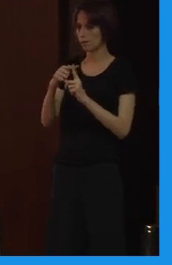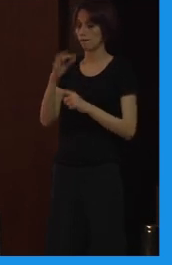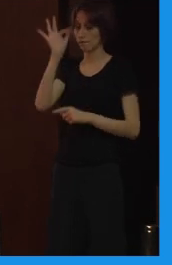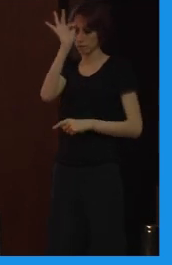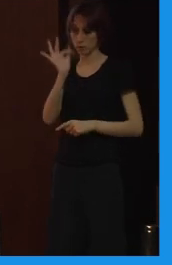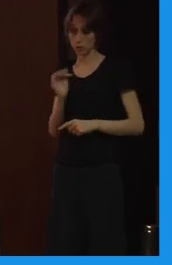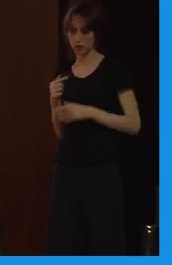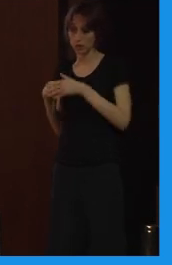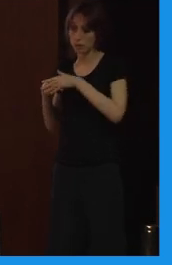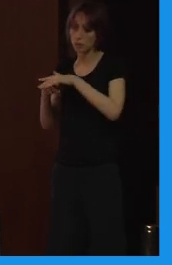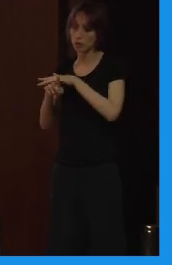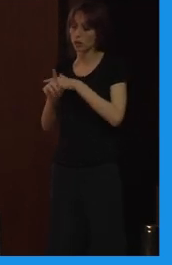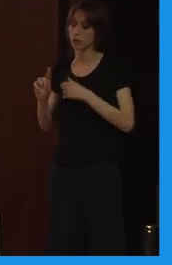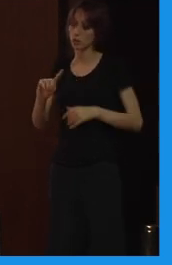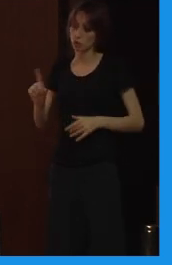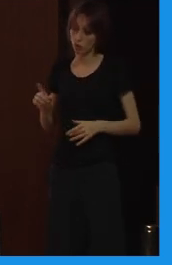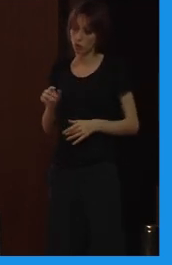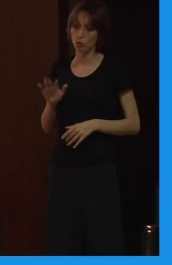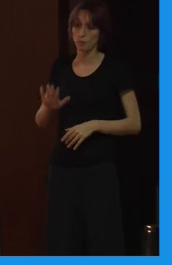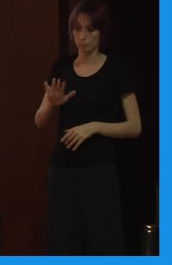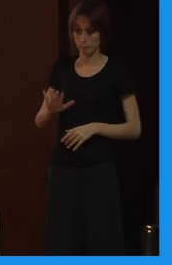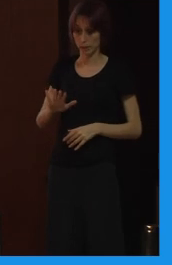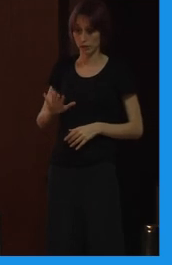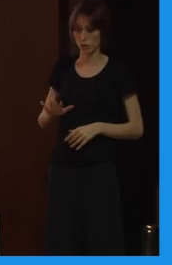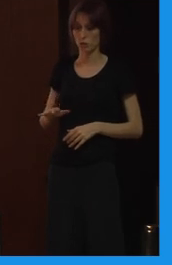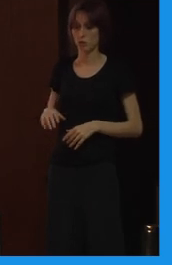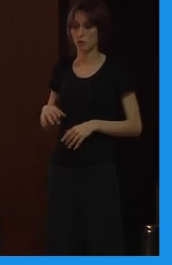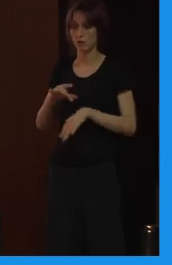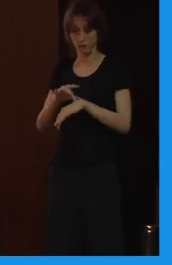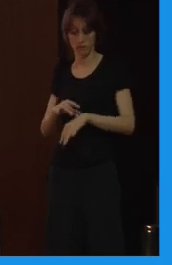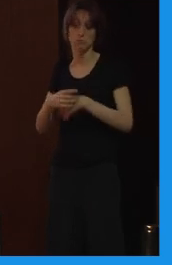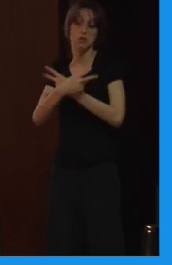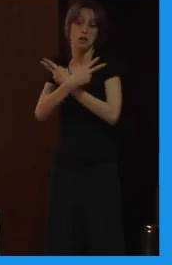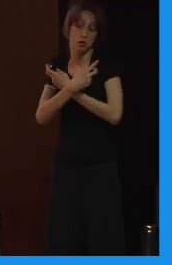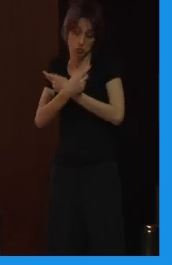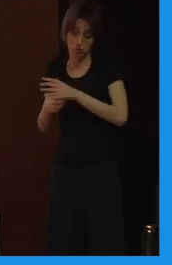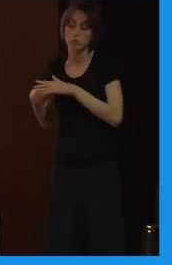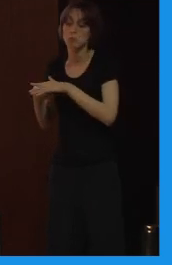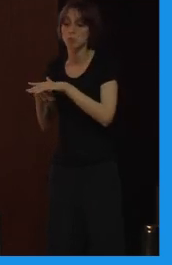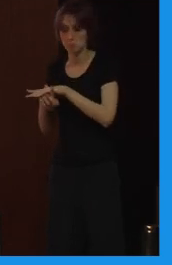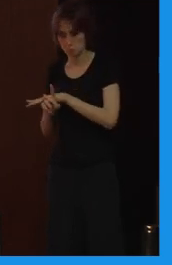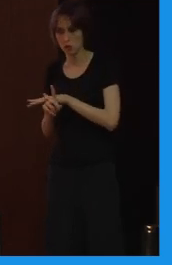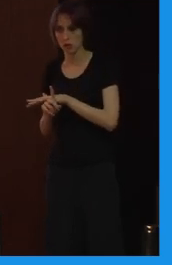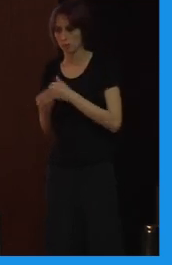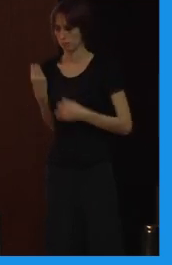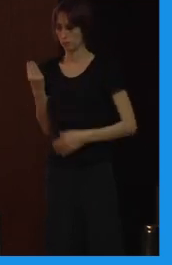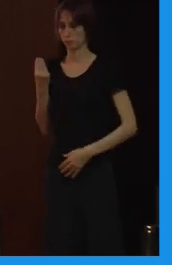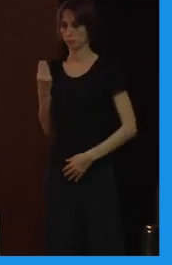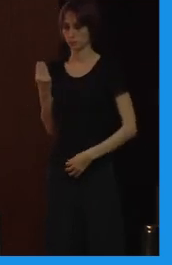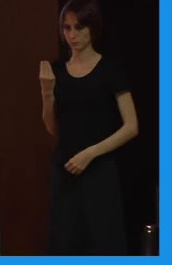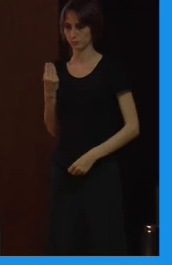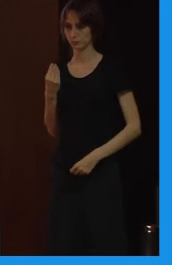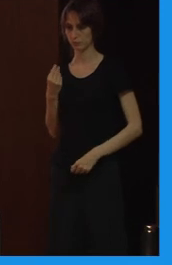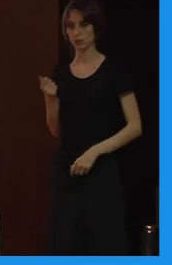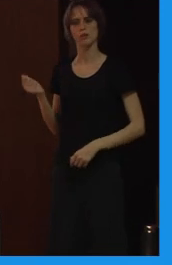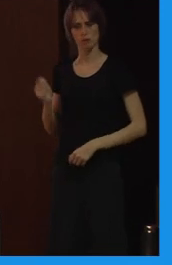dolores osteomusculares que puedes tener a la larga y fracturas patológicas que puedes tener. Y muy sencilla de tratar y muy